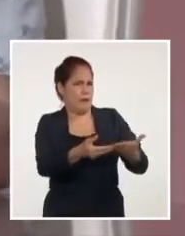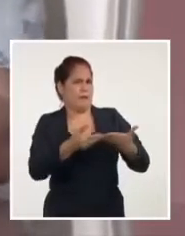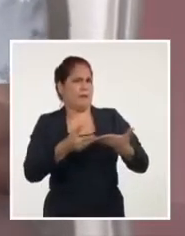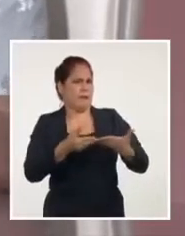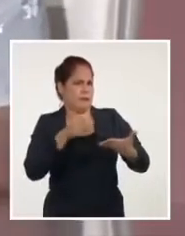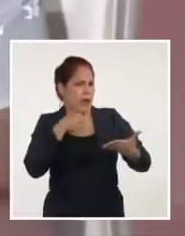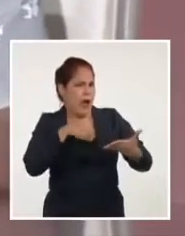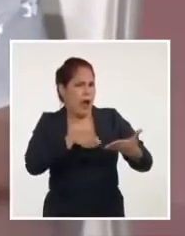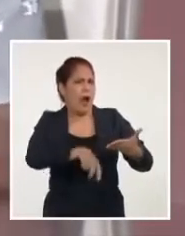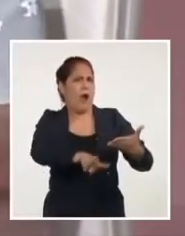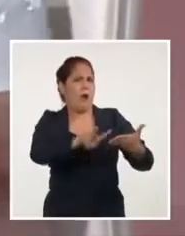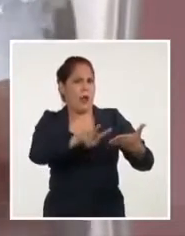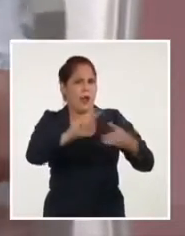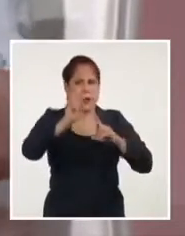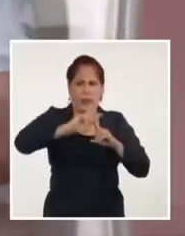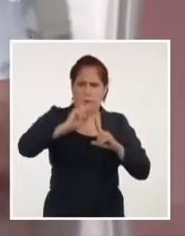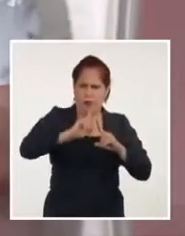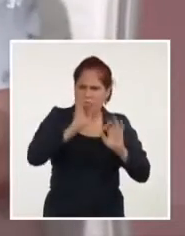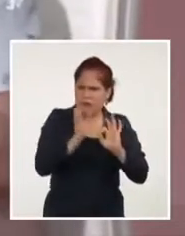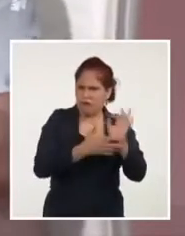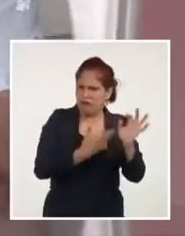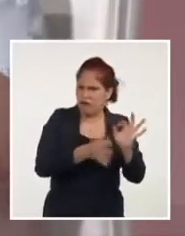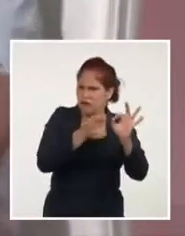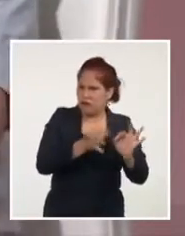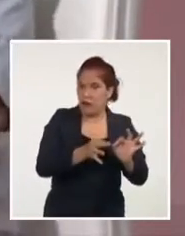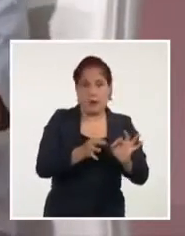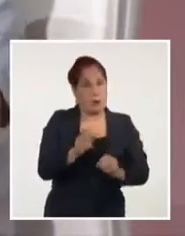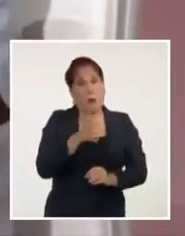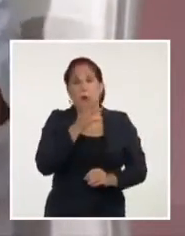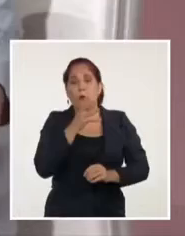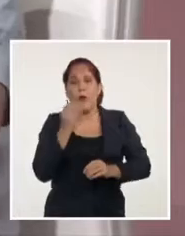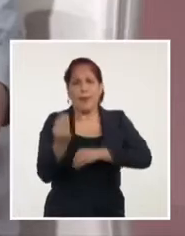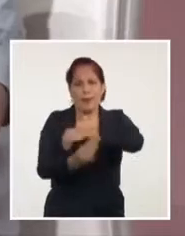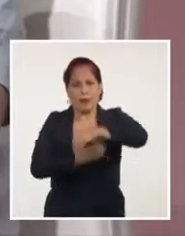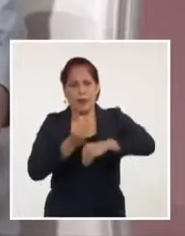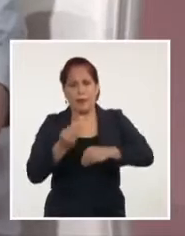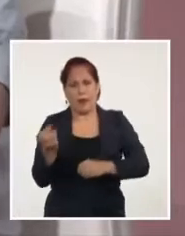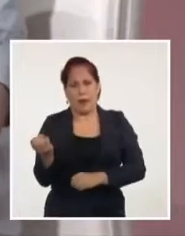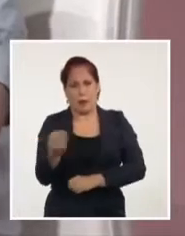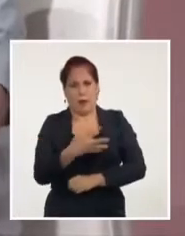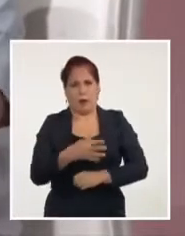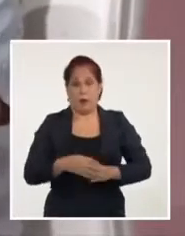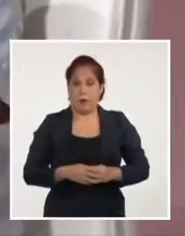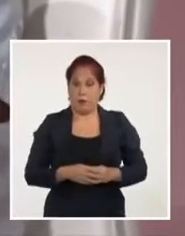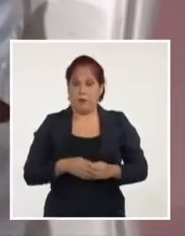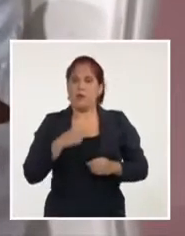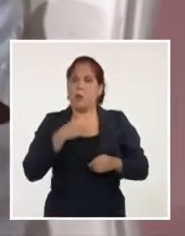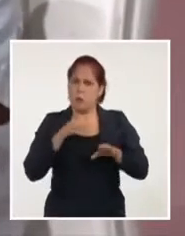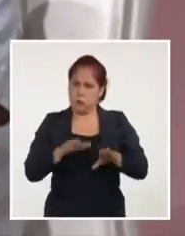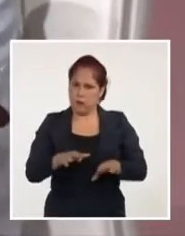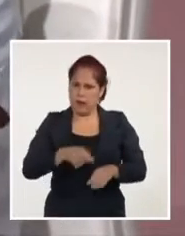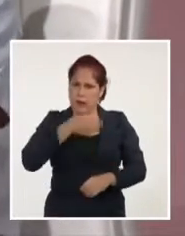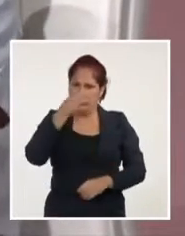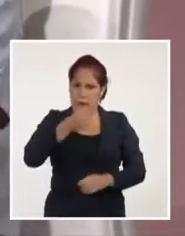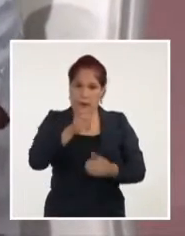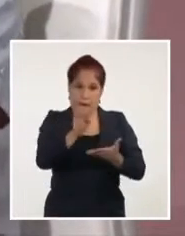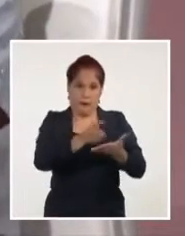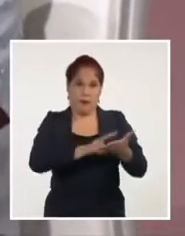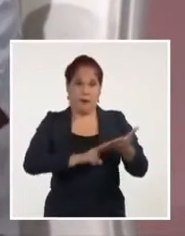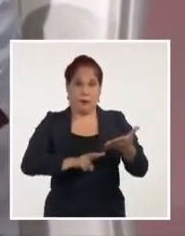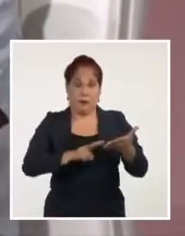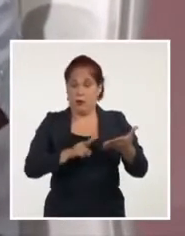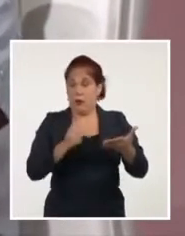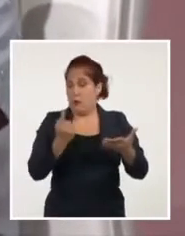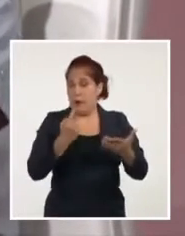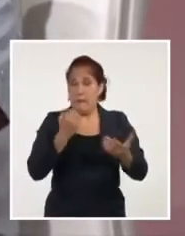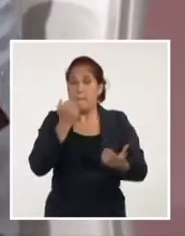estos medios fundamentalmente pues es una realidad tal cual. Esto me quiero detener aquí por algo importante. Una de las cosas por la